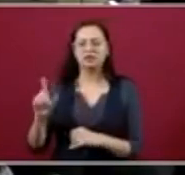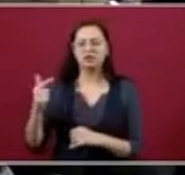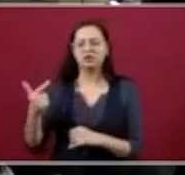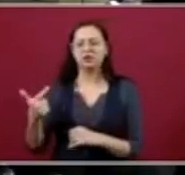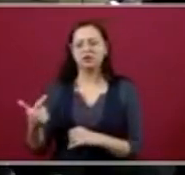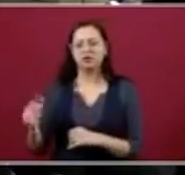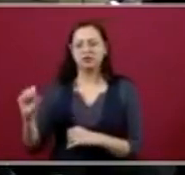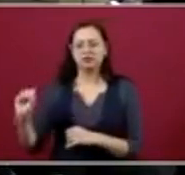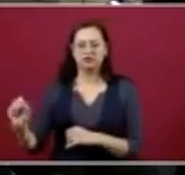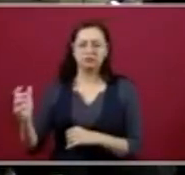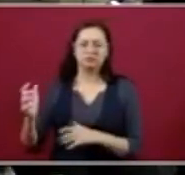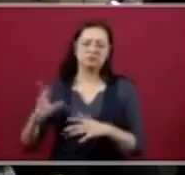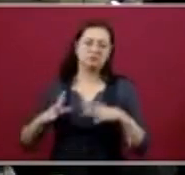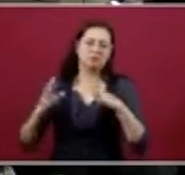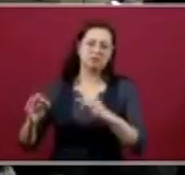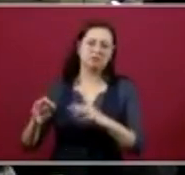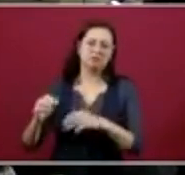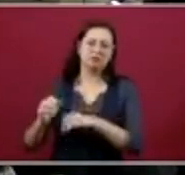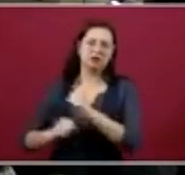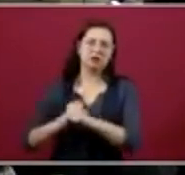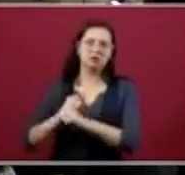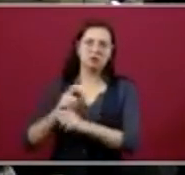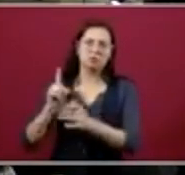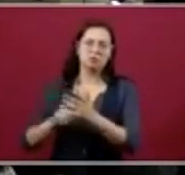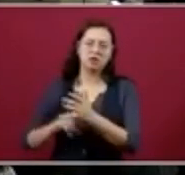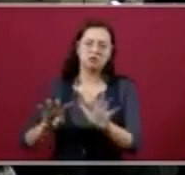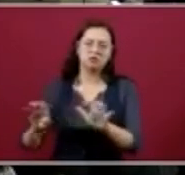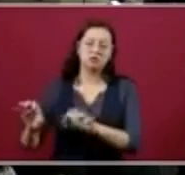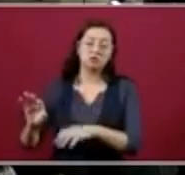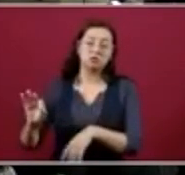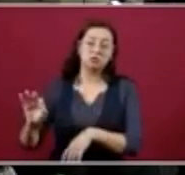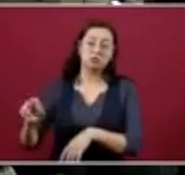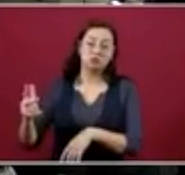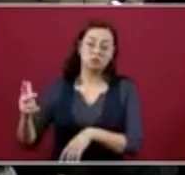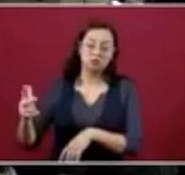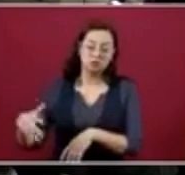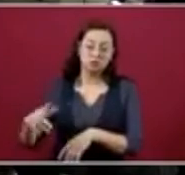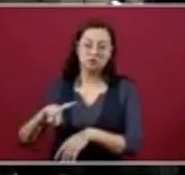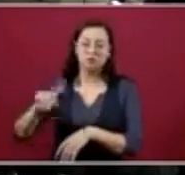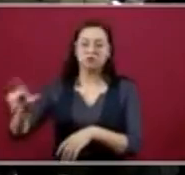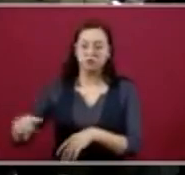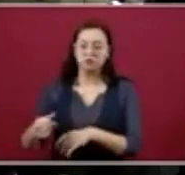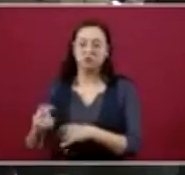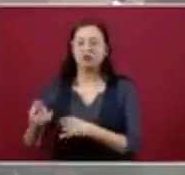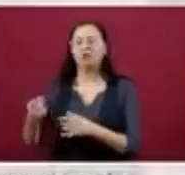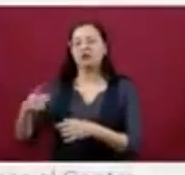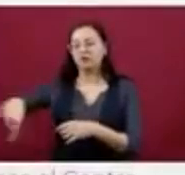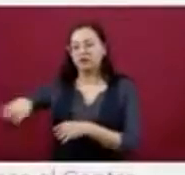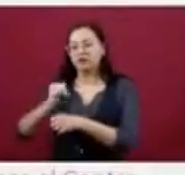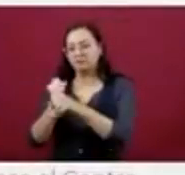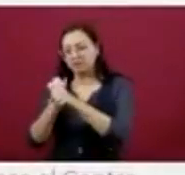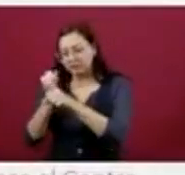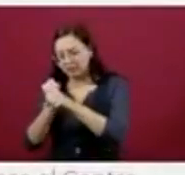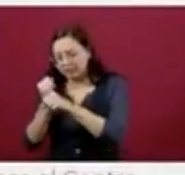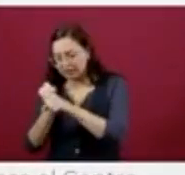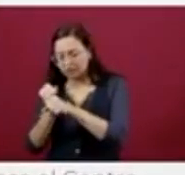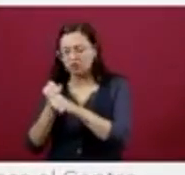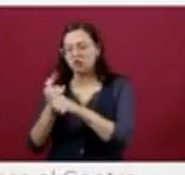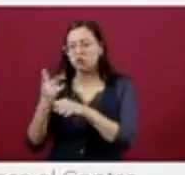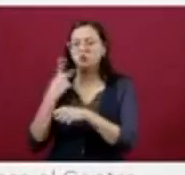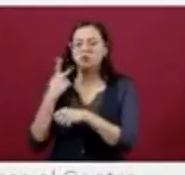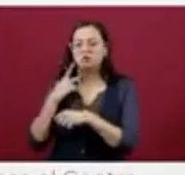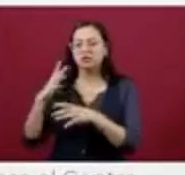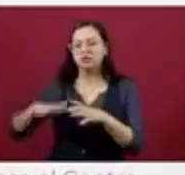en 1948, y el Departamento de Investigaciones Políticas y Sociales, después